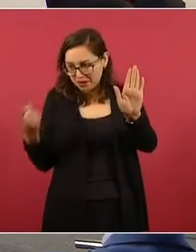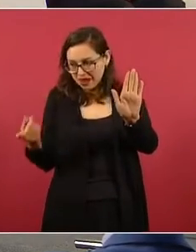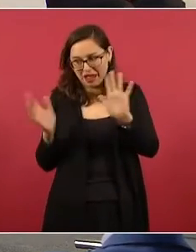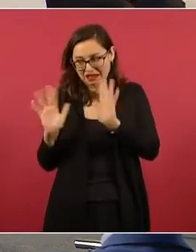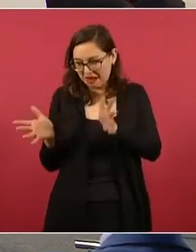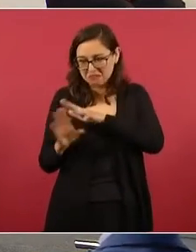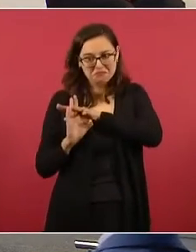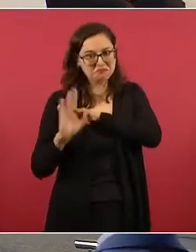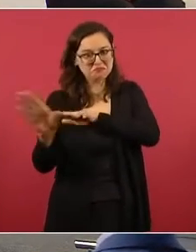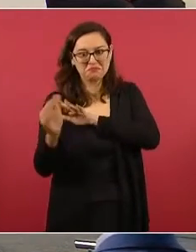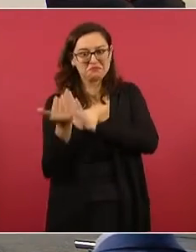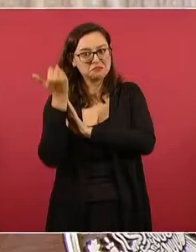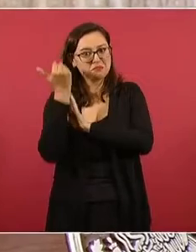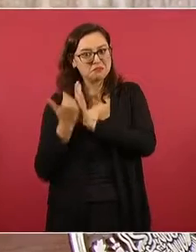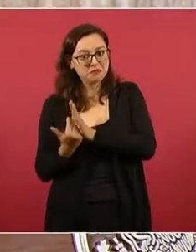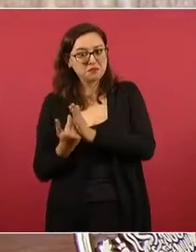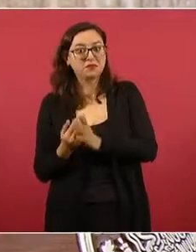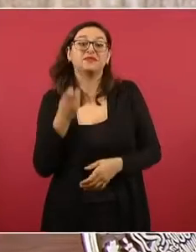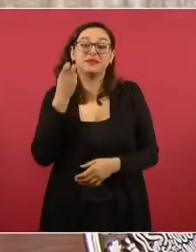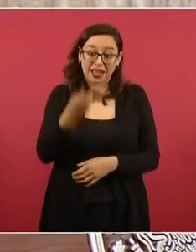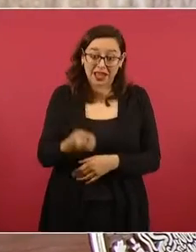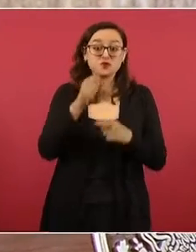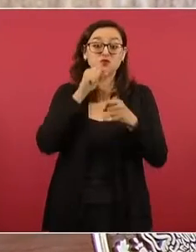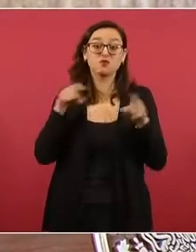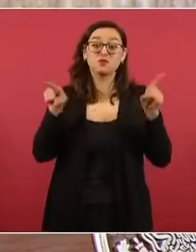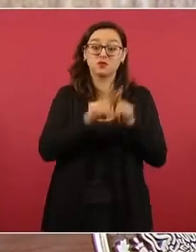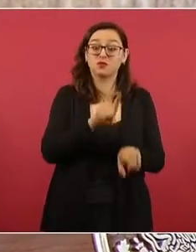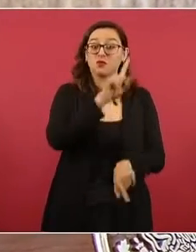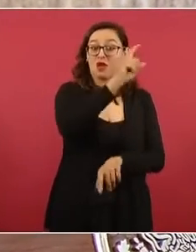lo asuma el gobierno de Estados Unidos,